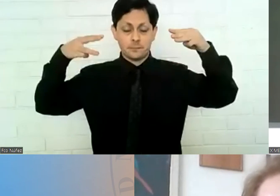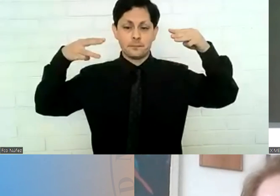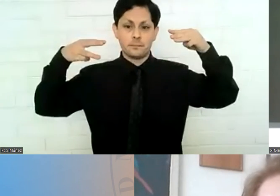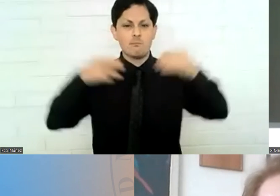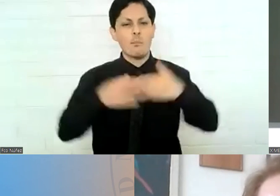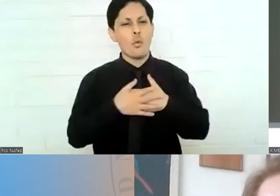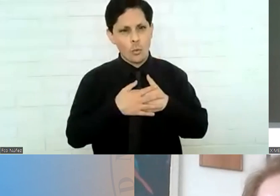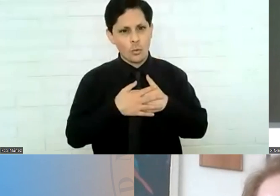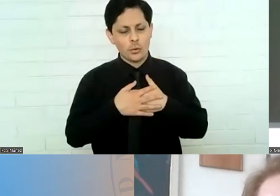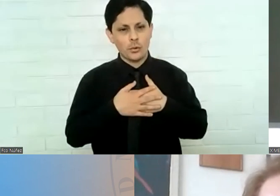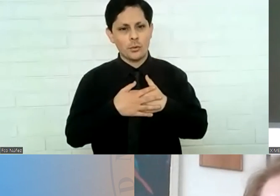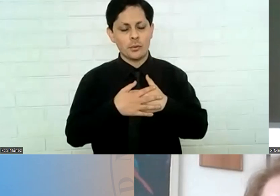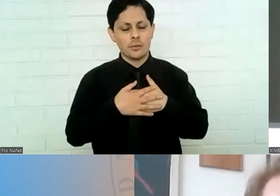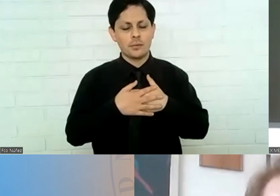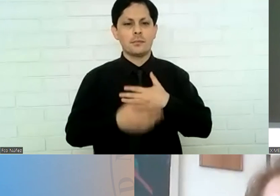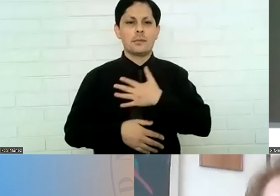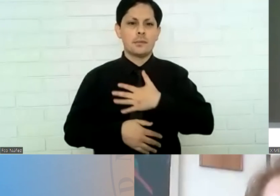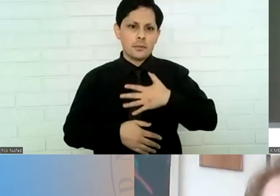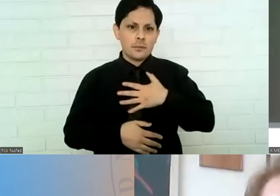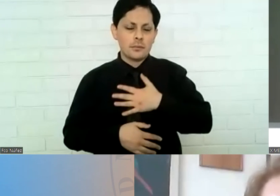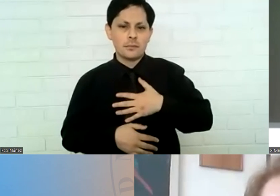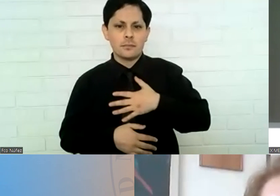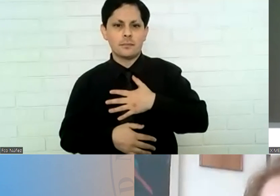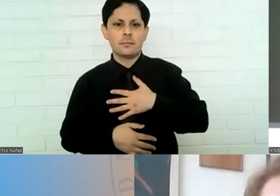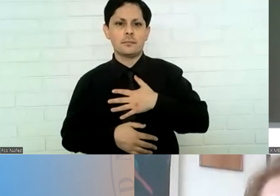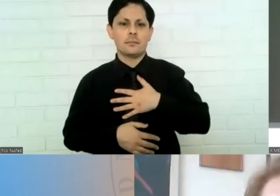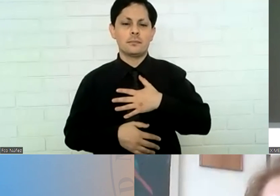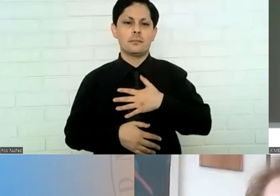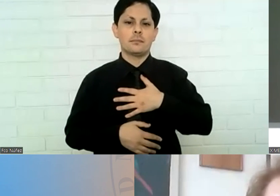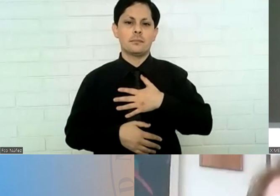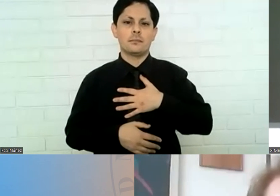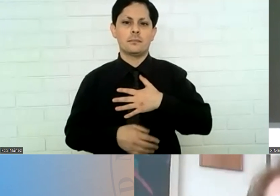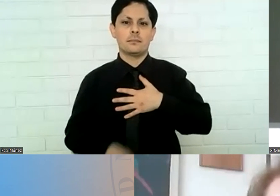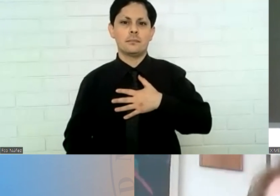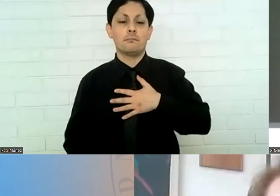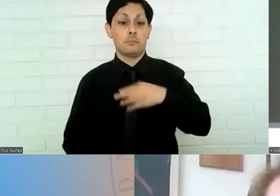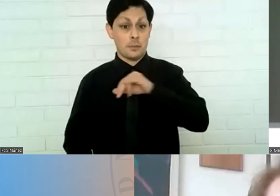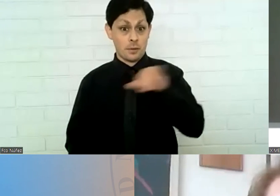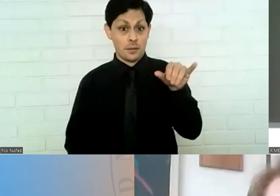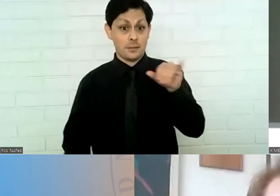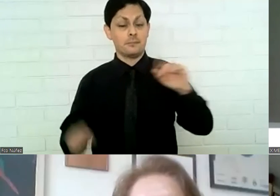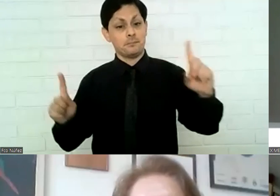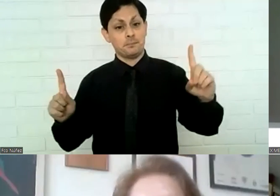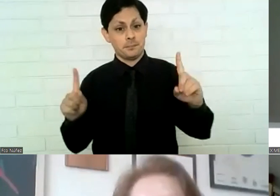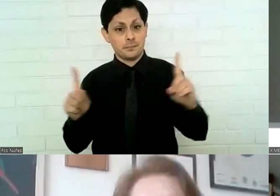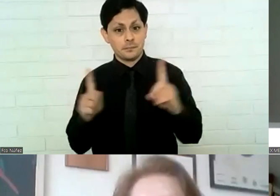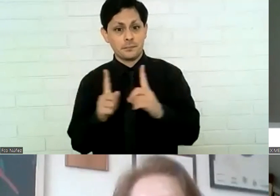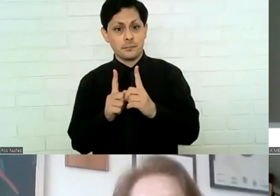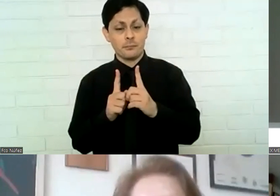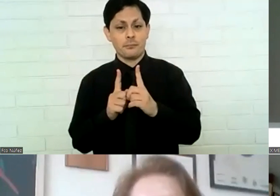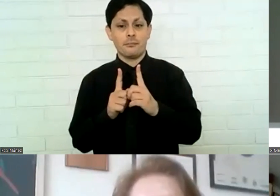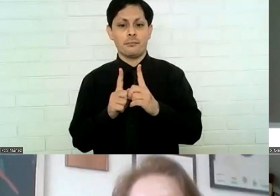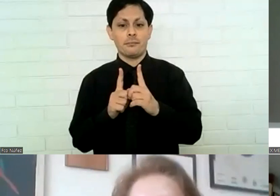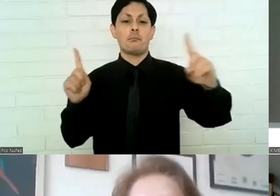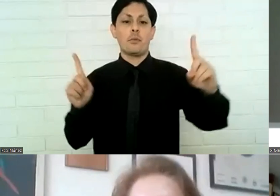gusto enorme estar aquí. Y quedamos convocados al conversatorio, ¿verdad? Porque de que nos juntamos ya